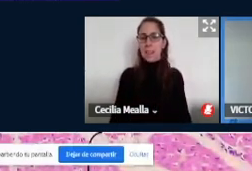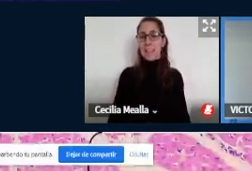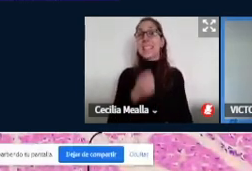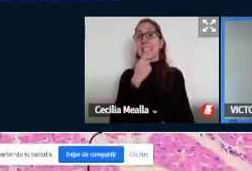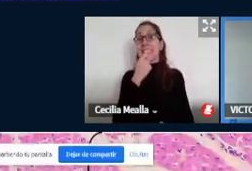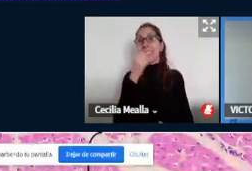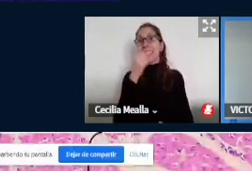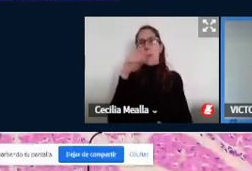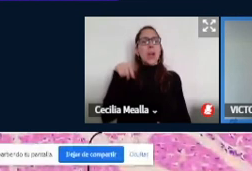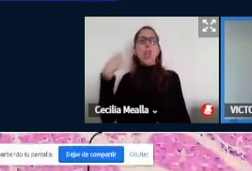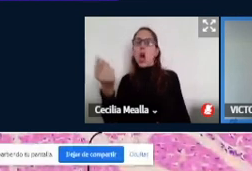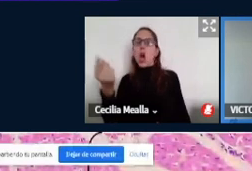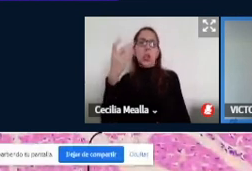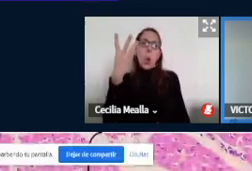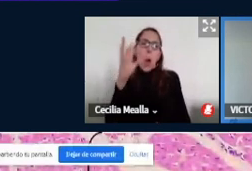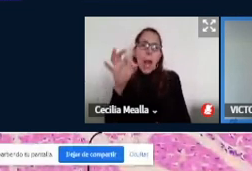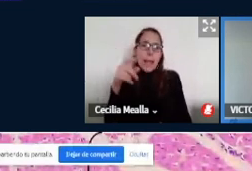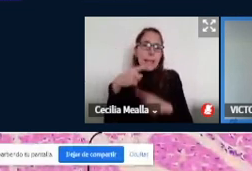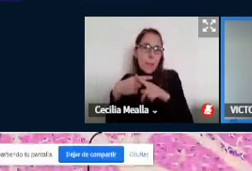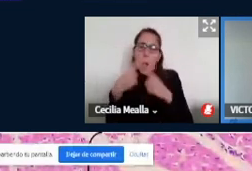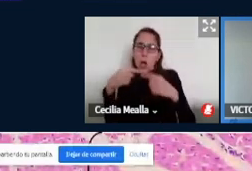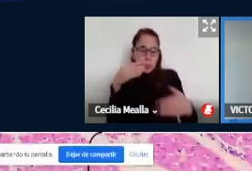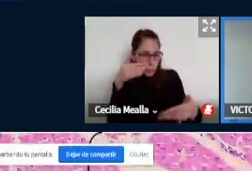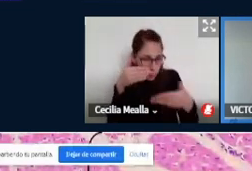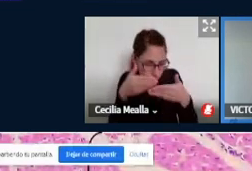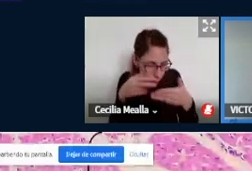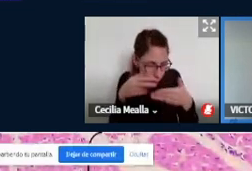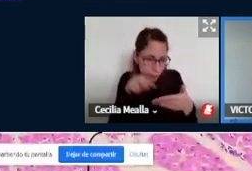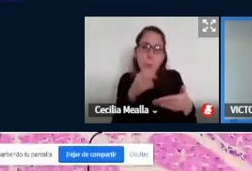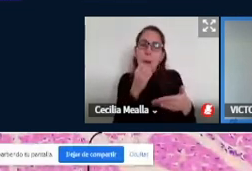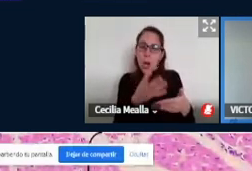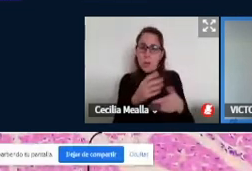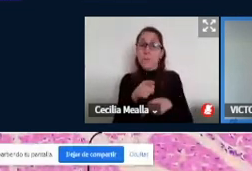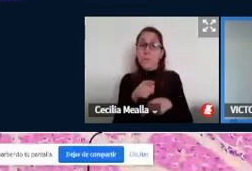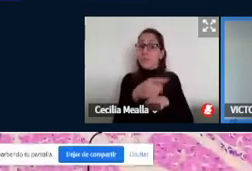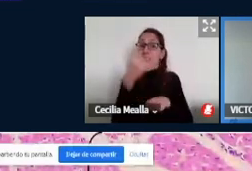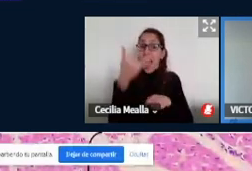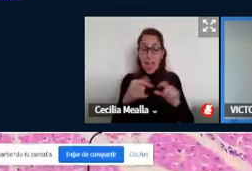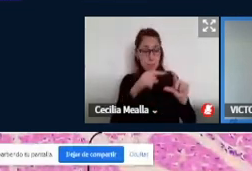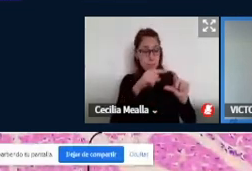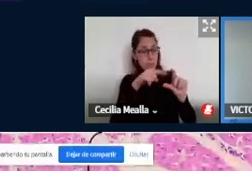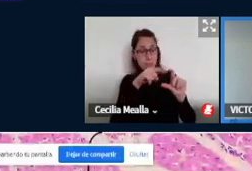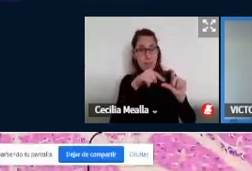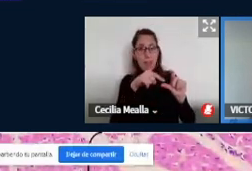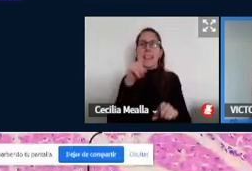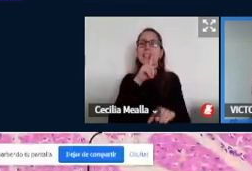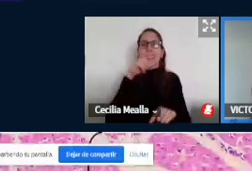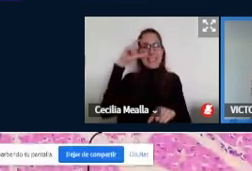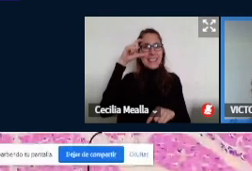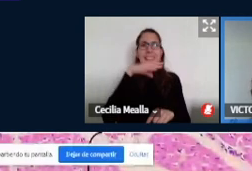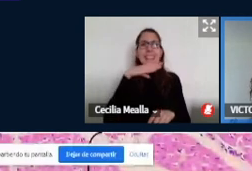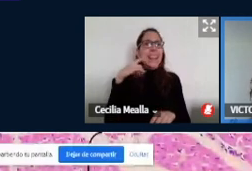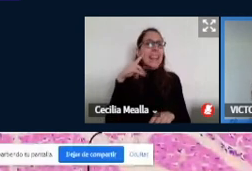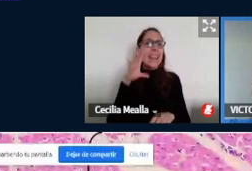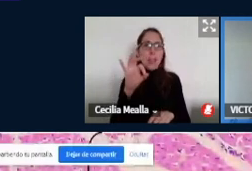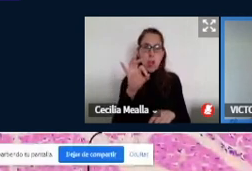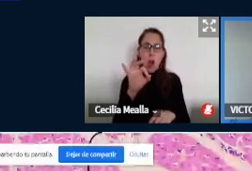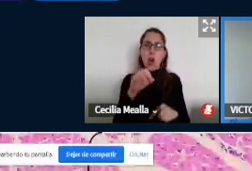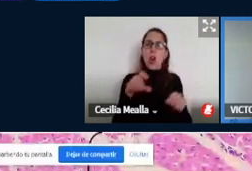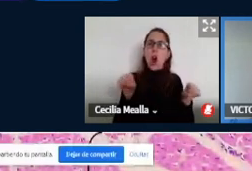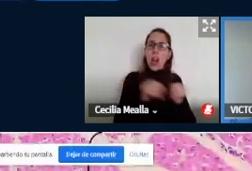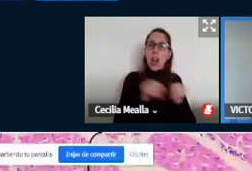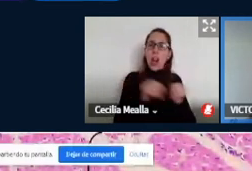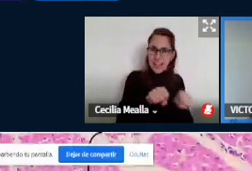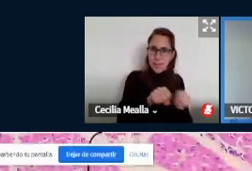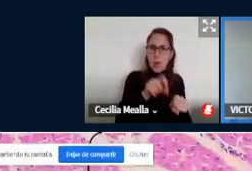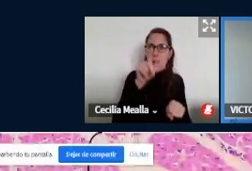mayor aumento se van a dar cuenta. ¿Sí? Tenemos tejido conectivo, laxo, y fibras musculares lisas y elásticas. Y